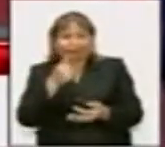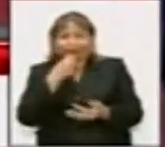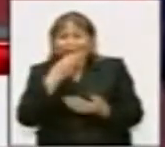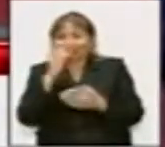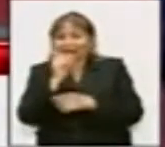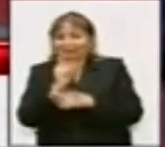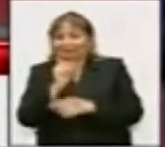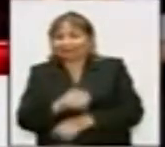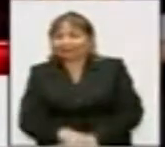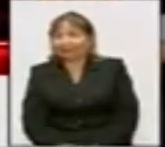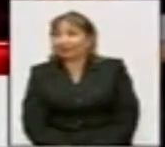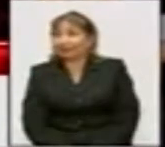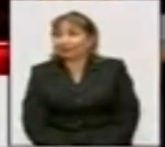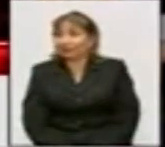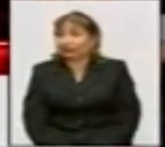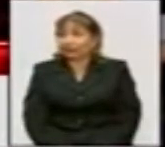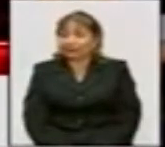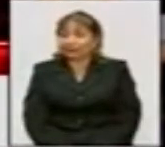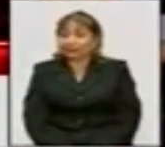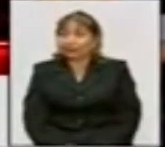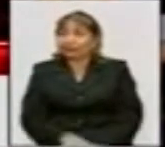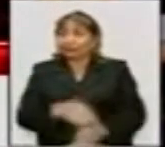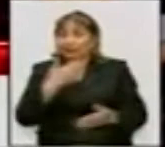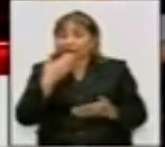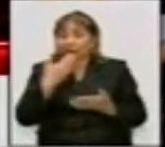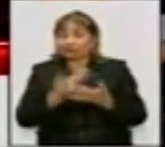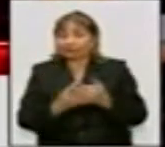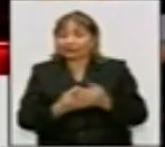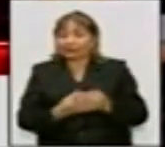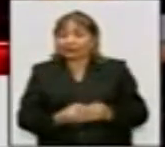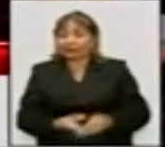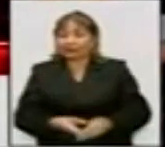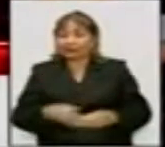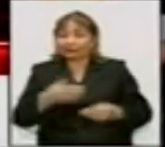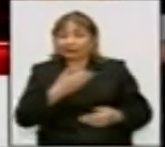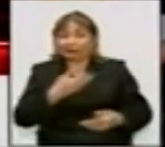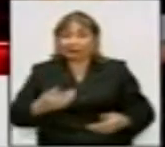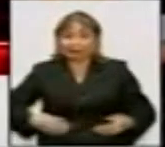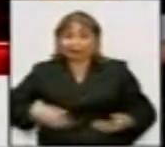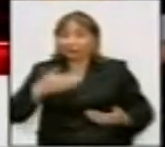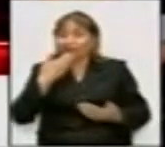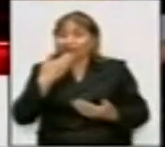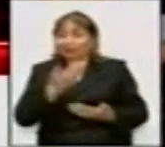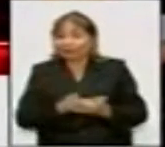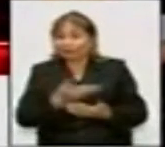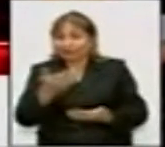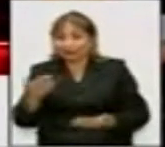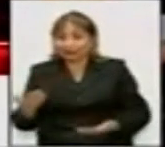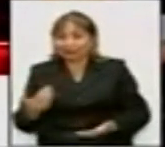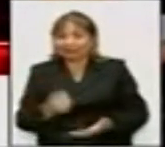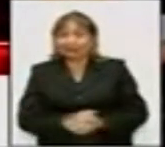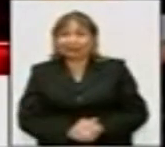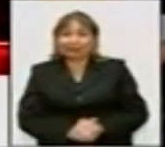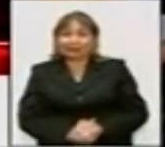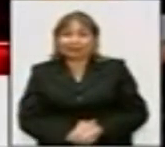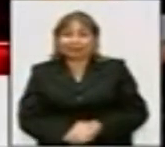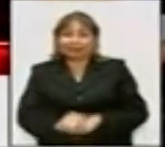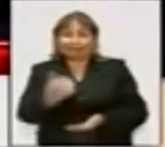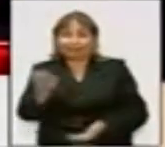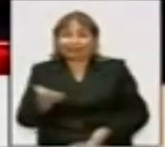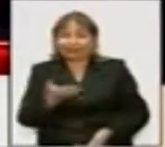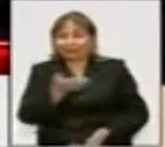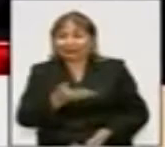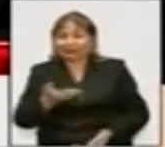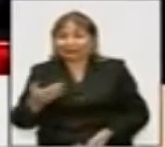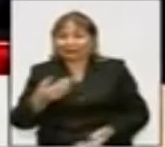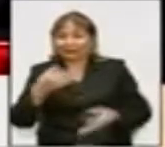lección el diario gracias congresista le corta la presidencia agradece a nuestros invitados